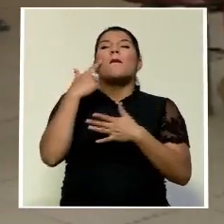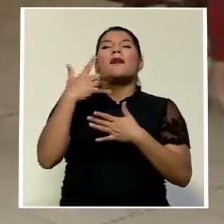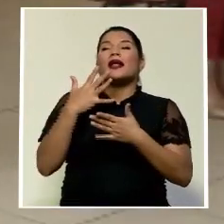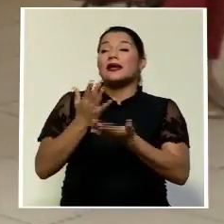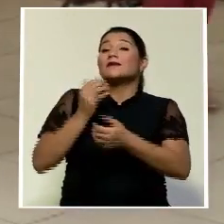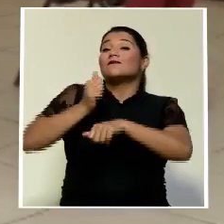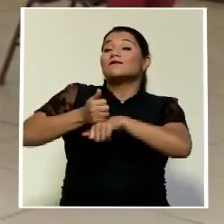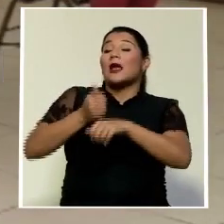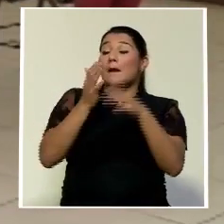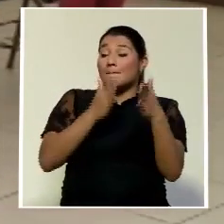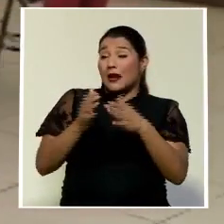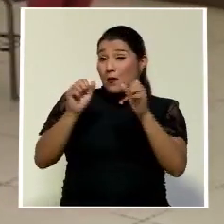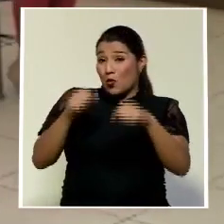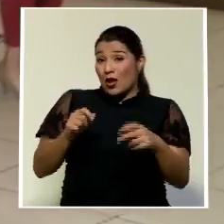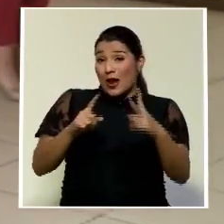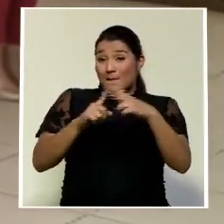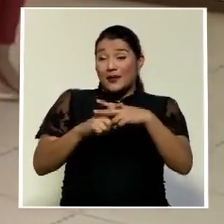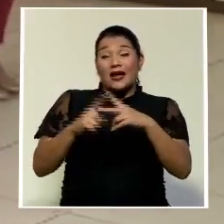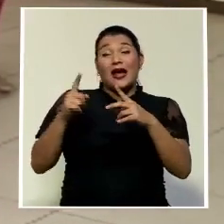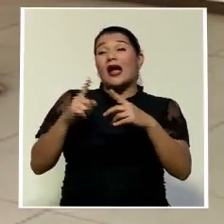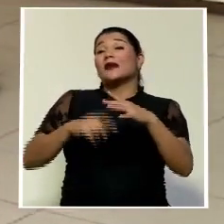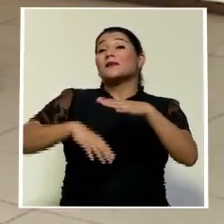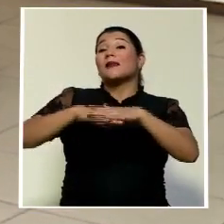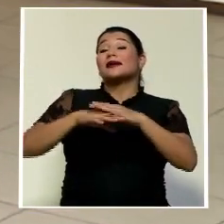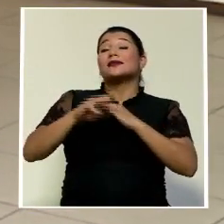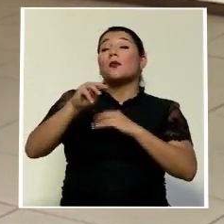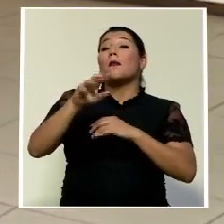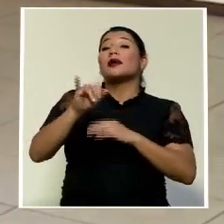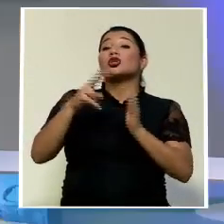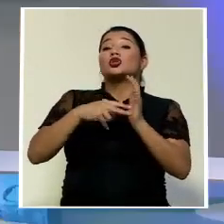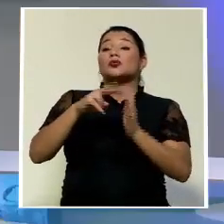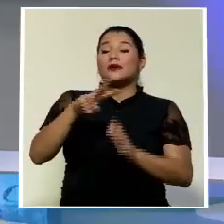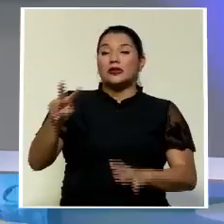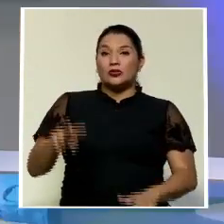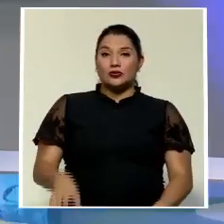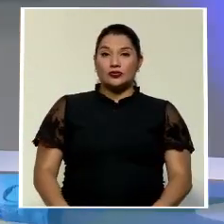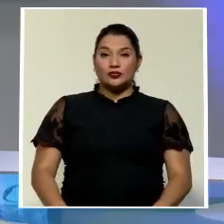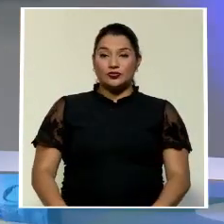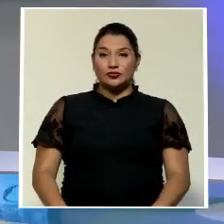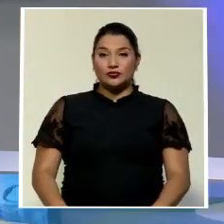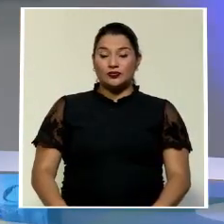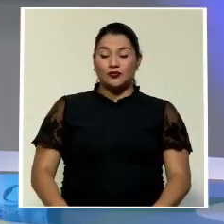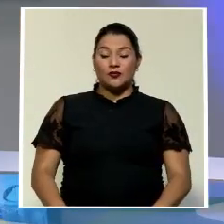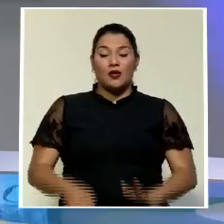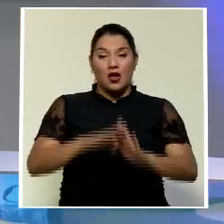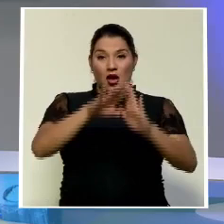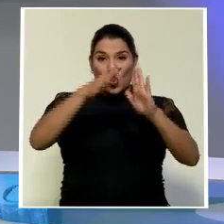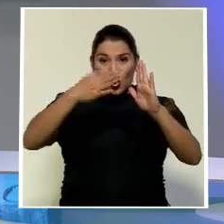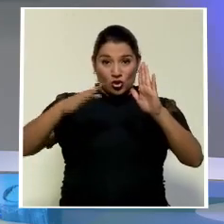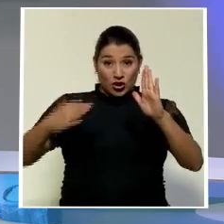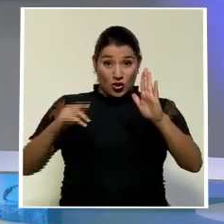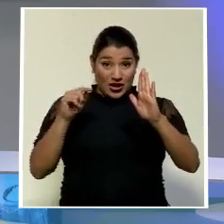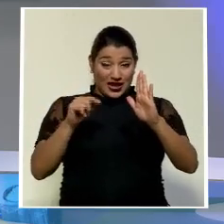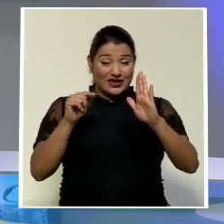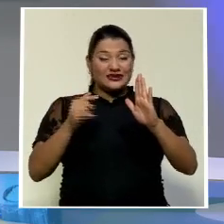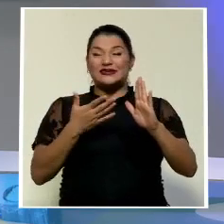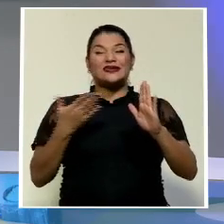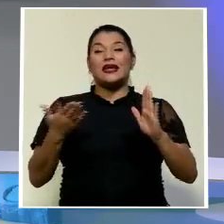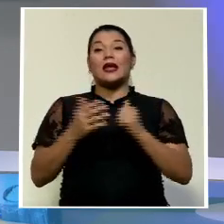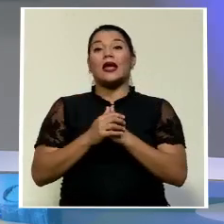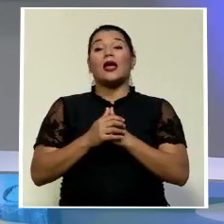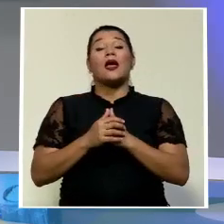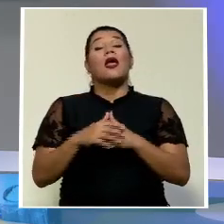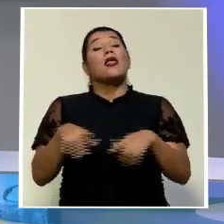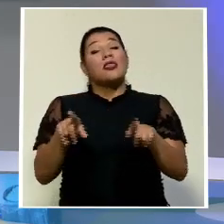lo pongan en acción a más tardar en mayo del 2022. Y la Contraloría General de la República